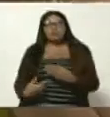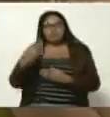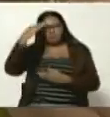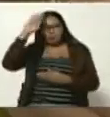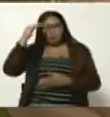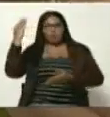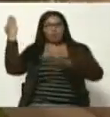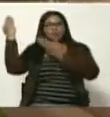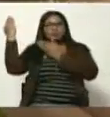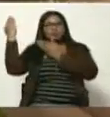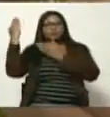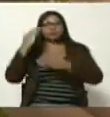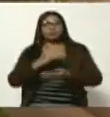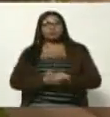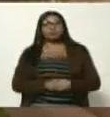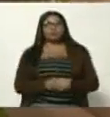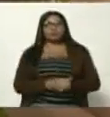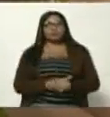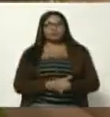Vamos inmediato a la señal de la ONU en Nueva York.